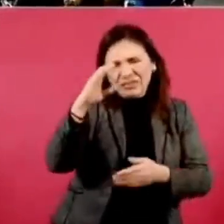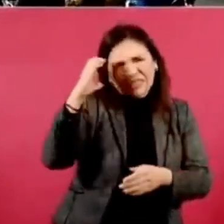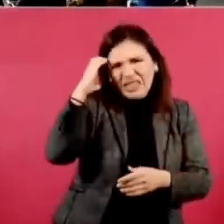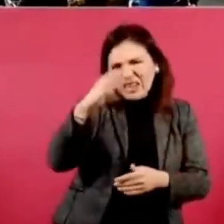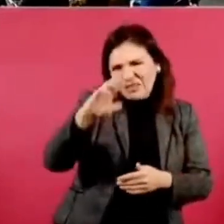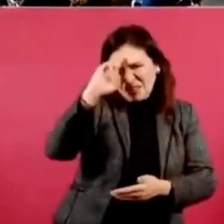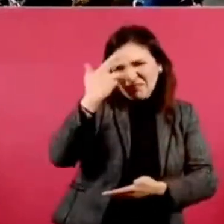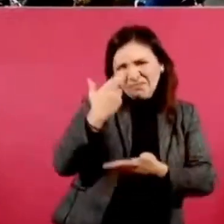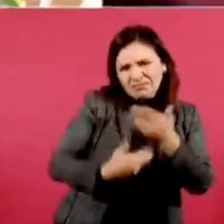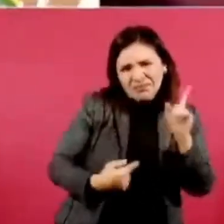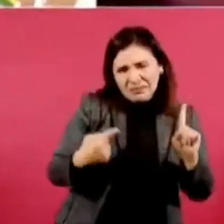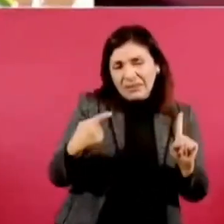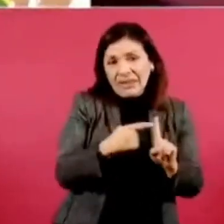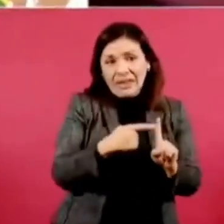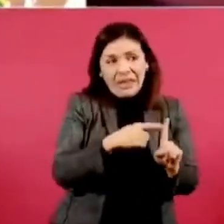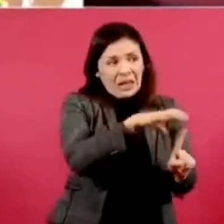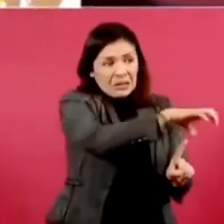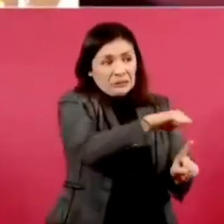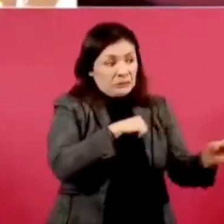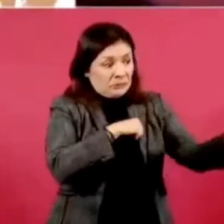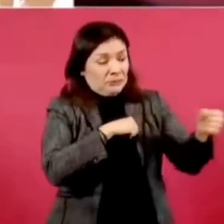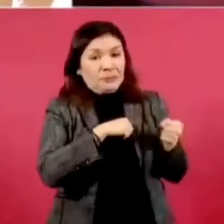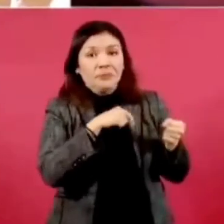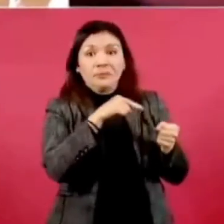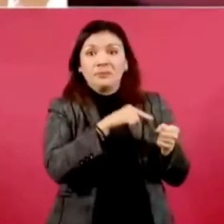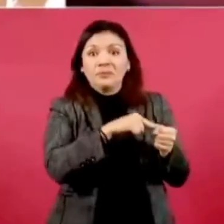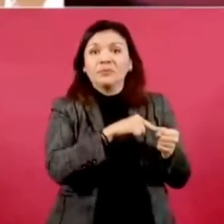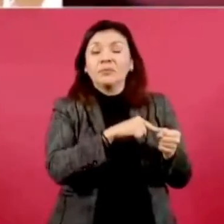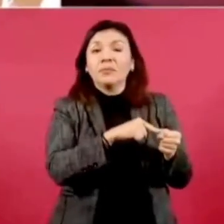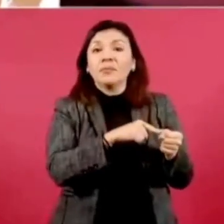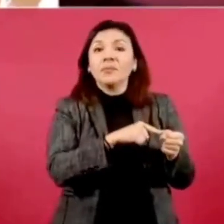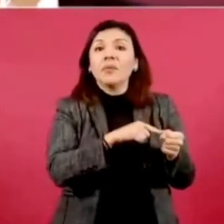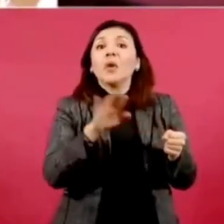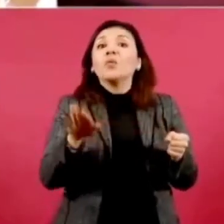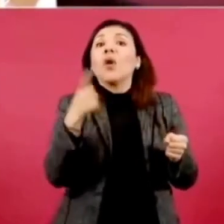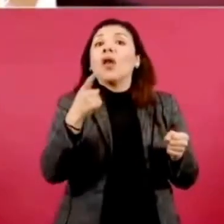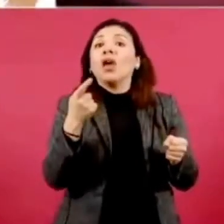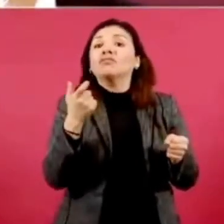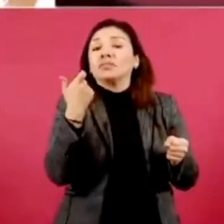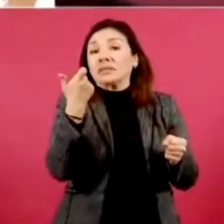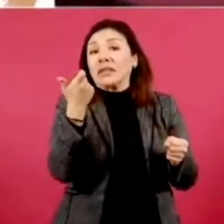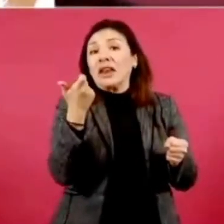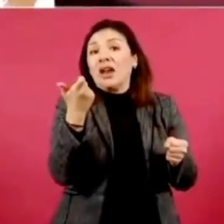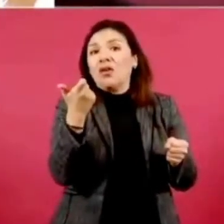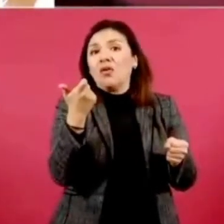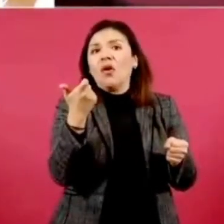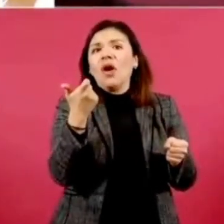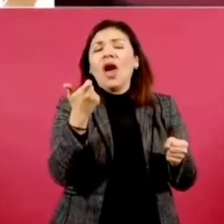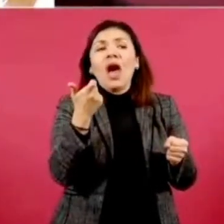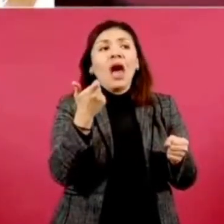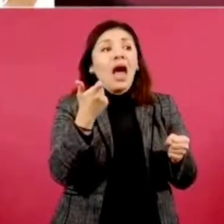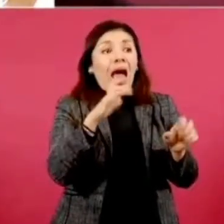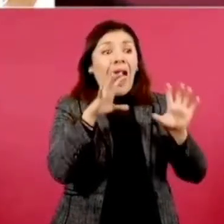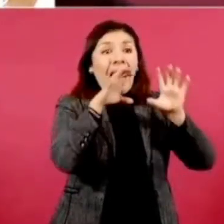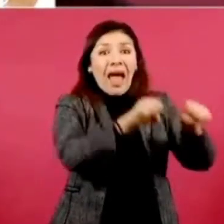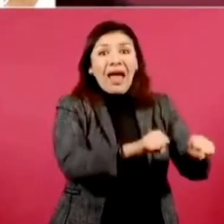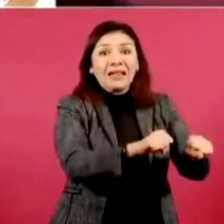y por dinero se le deja libre,